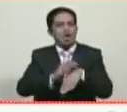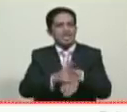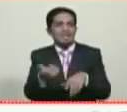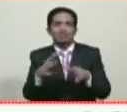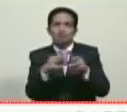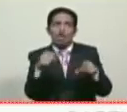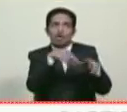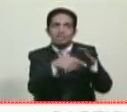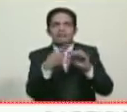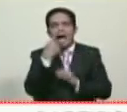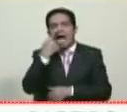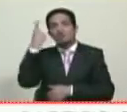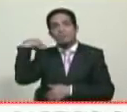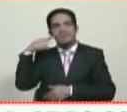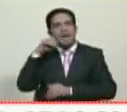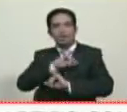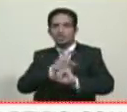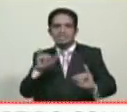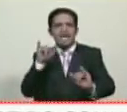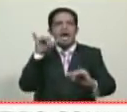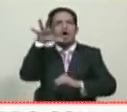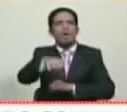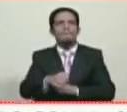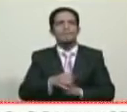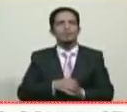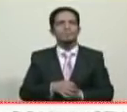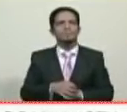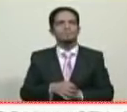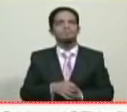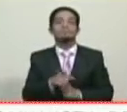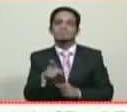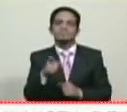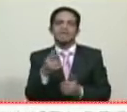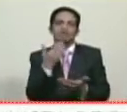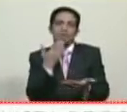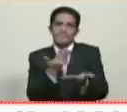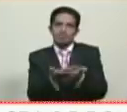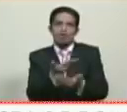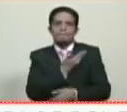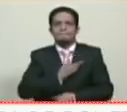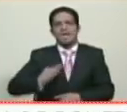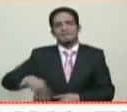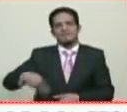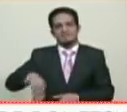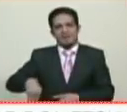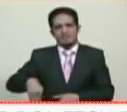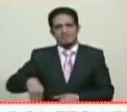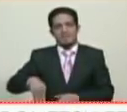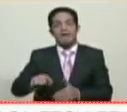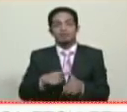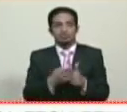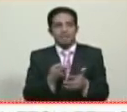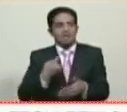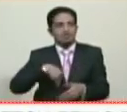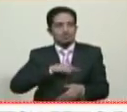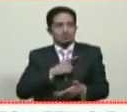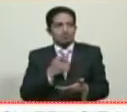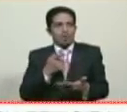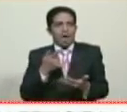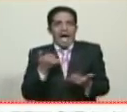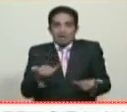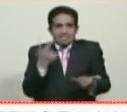para la reposición. Y eso se va a hacer por vía aérea, lo ha ordenado el presidente de la República. De manera que no nos vamos a ver